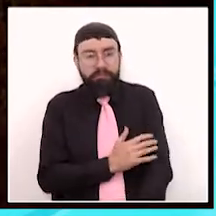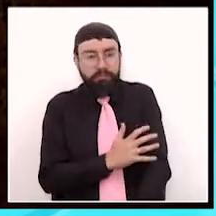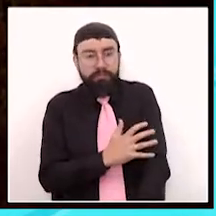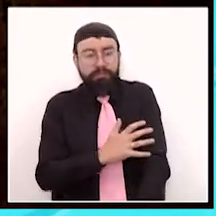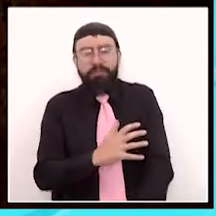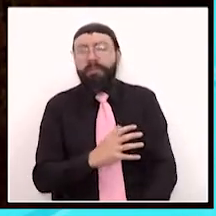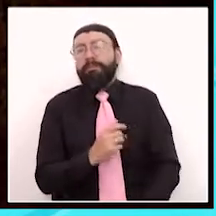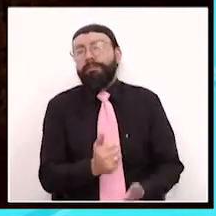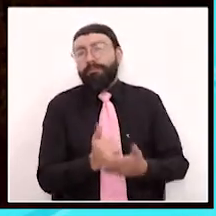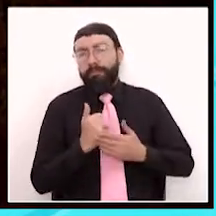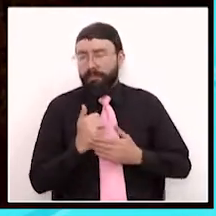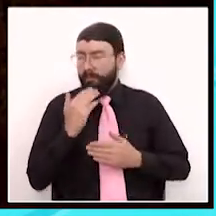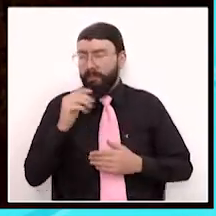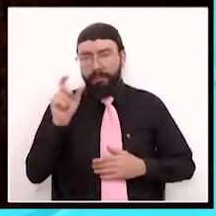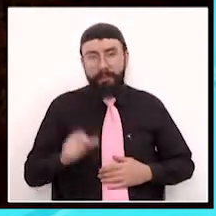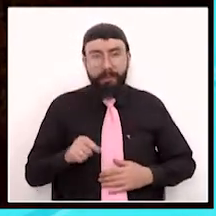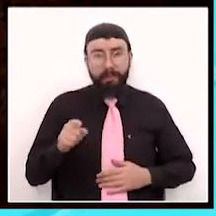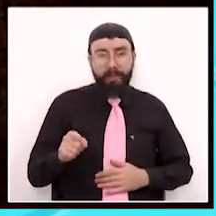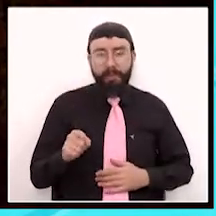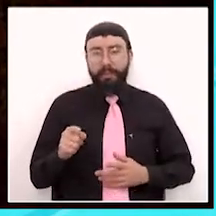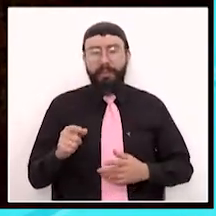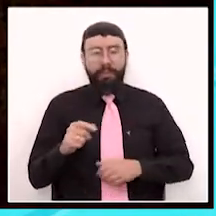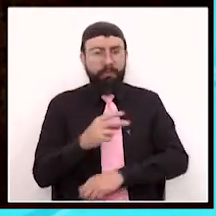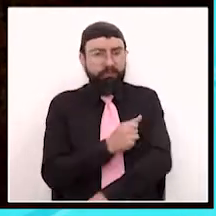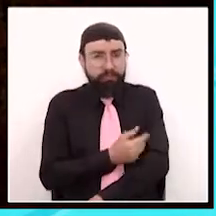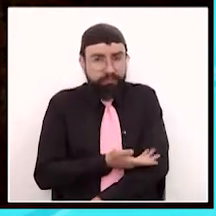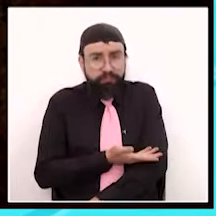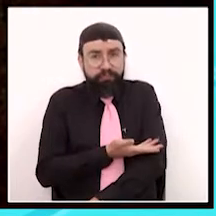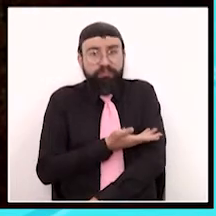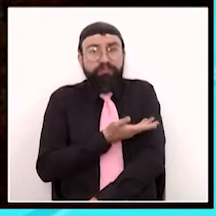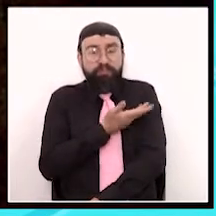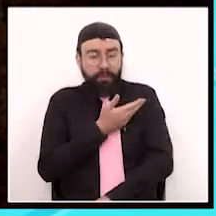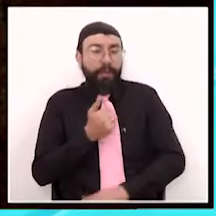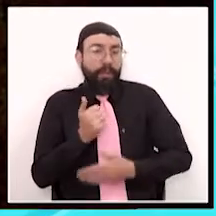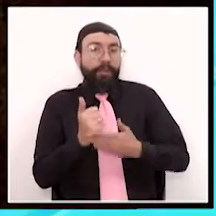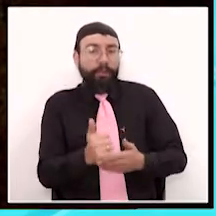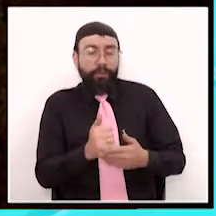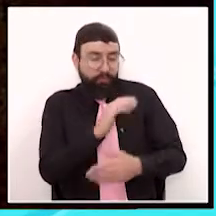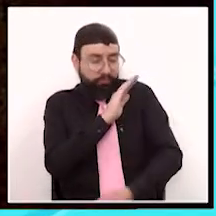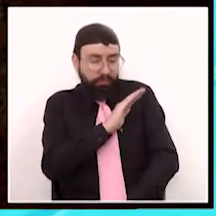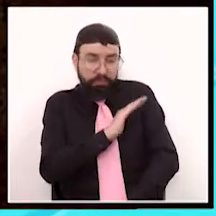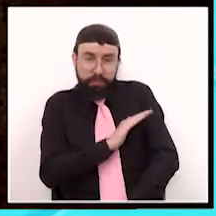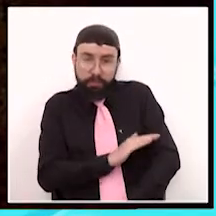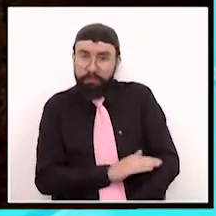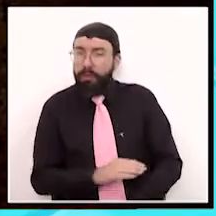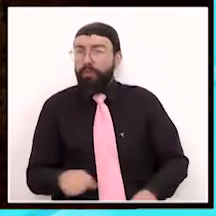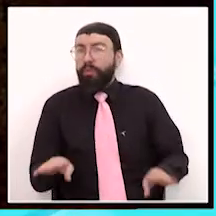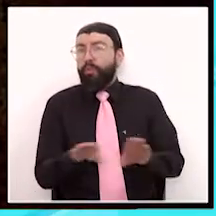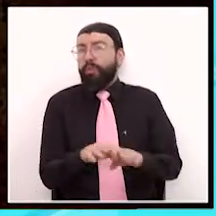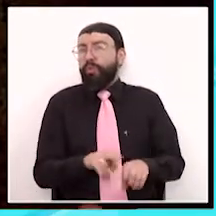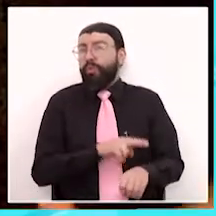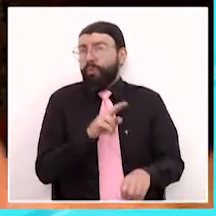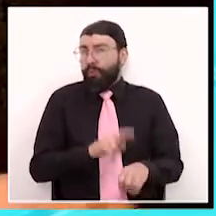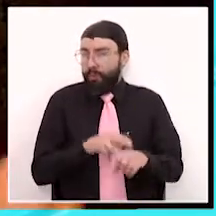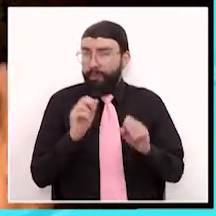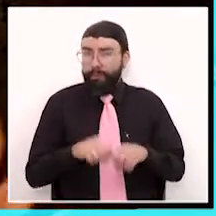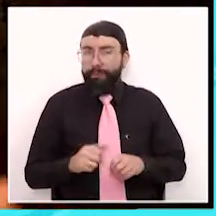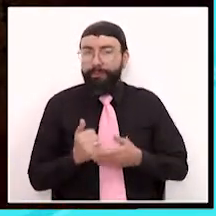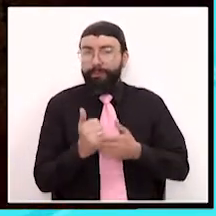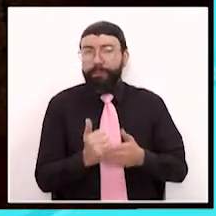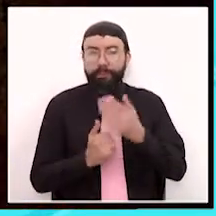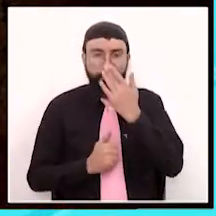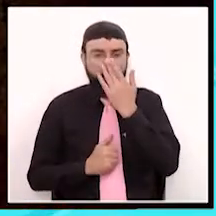de hipertensión puede tener un efecto positivo en las cifras de su presión arterial. Además de eso, el